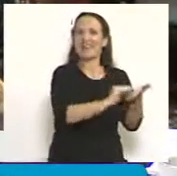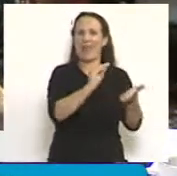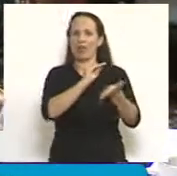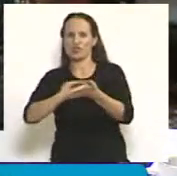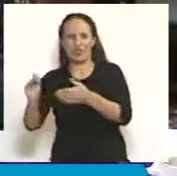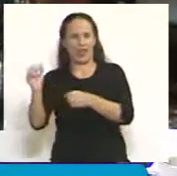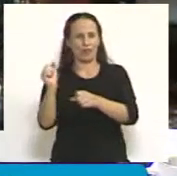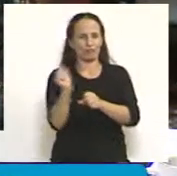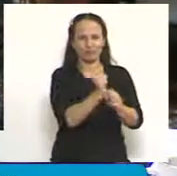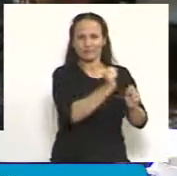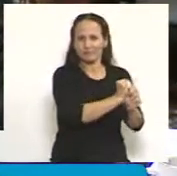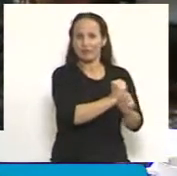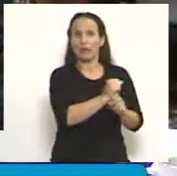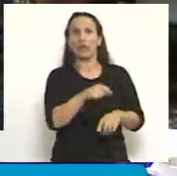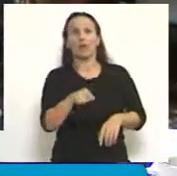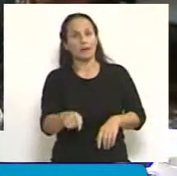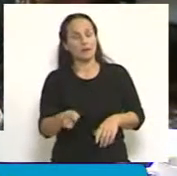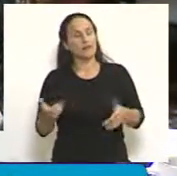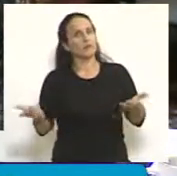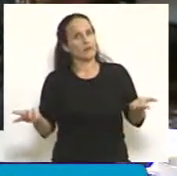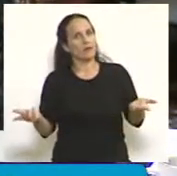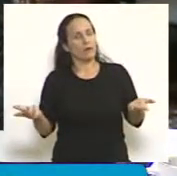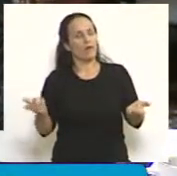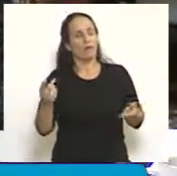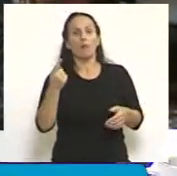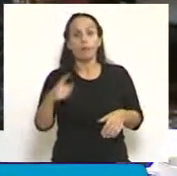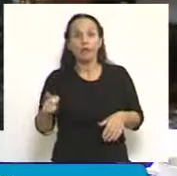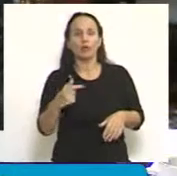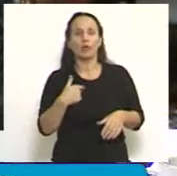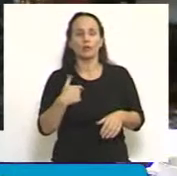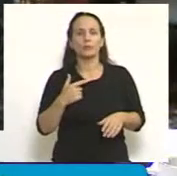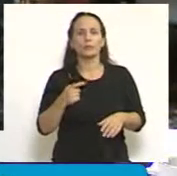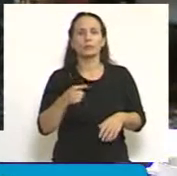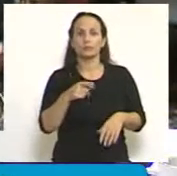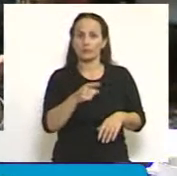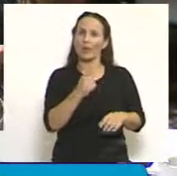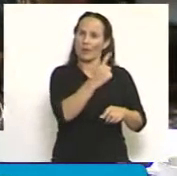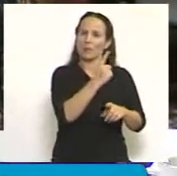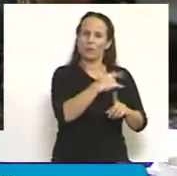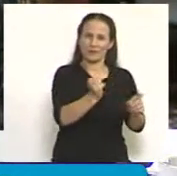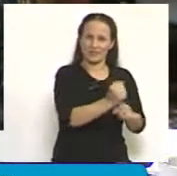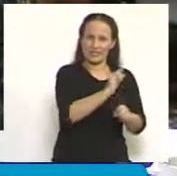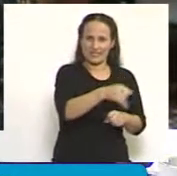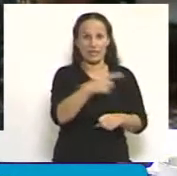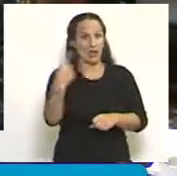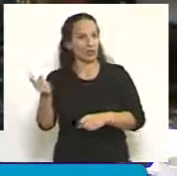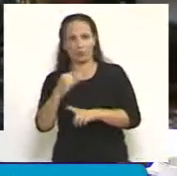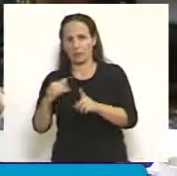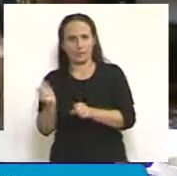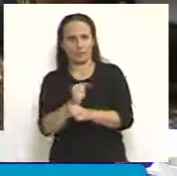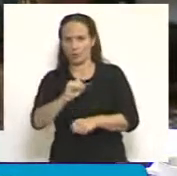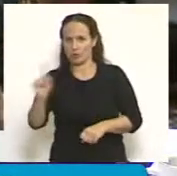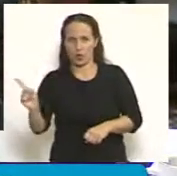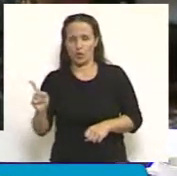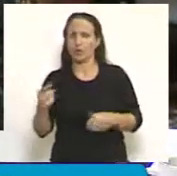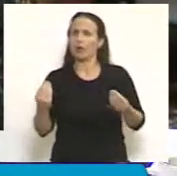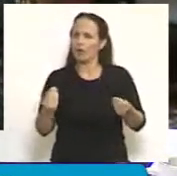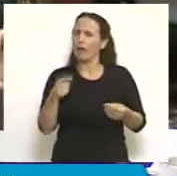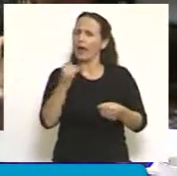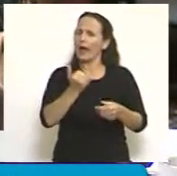Nacional de Casación Penal estará a cargo de todas las oficinas judiciales de la Justicia Federal